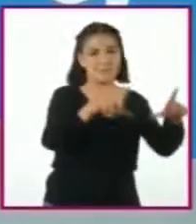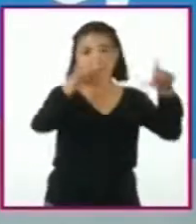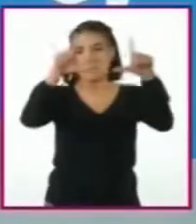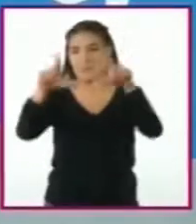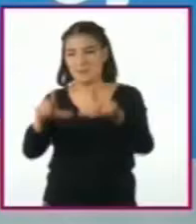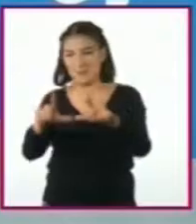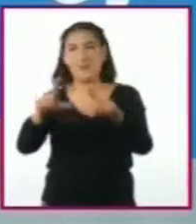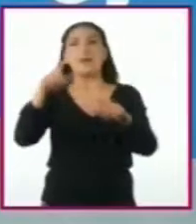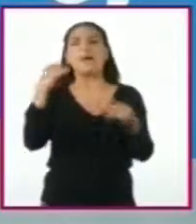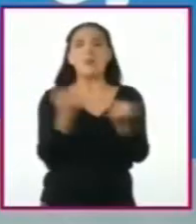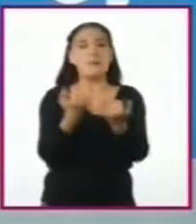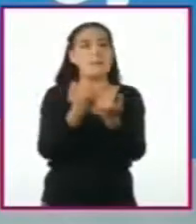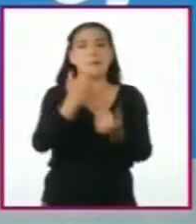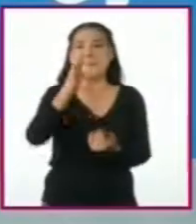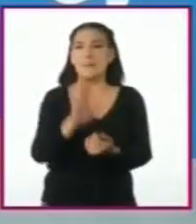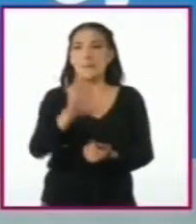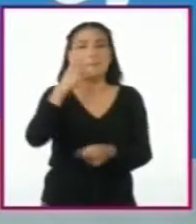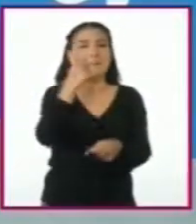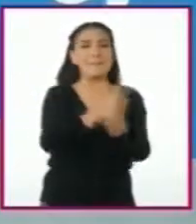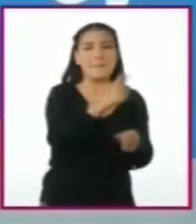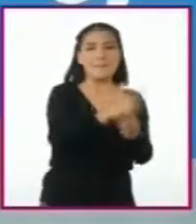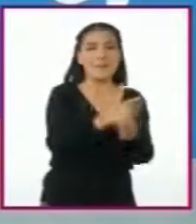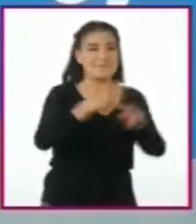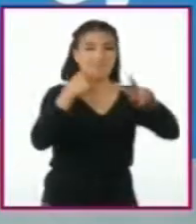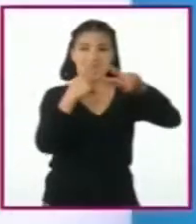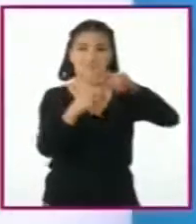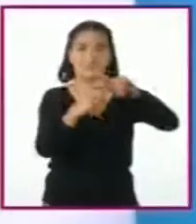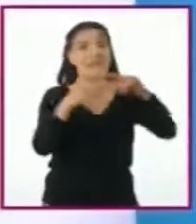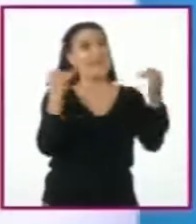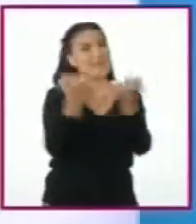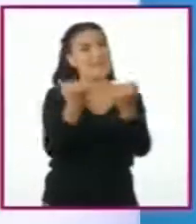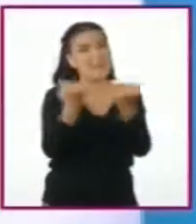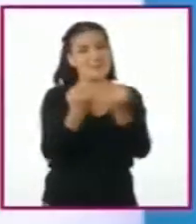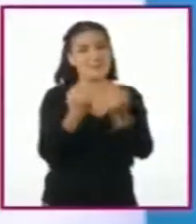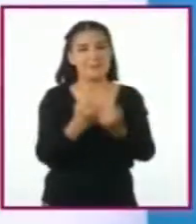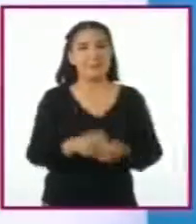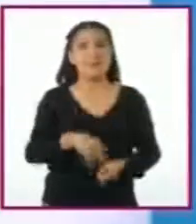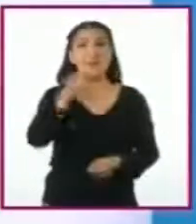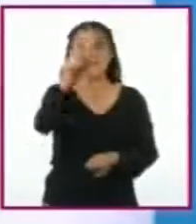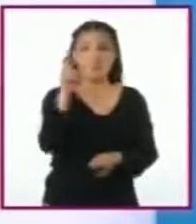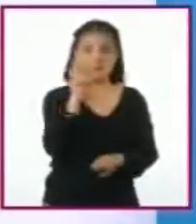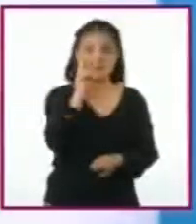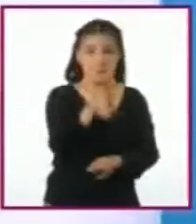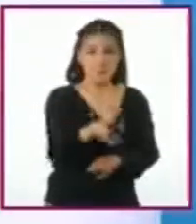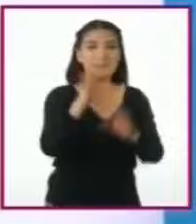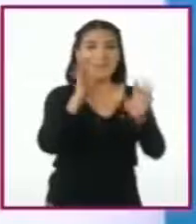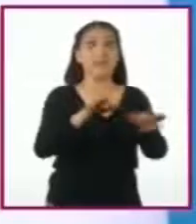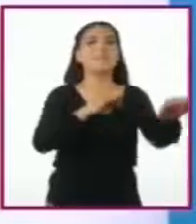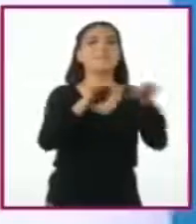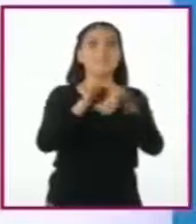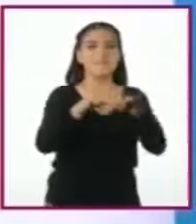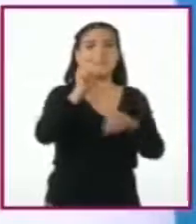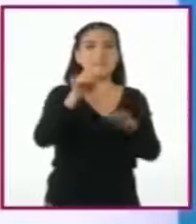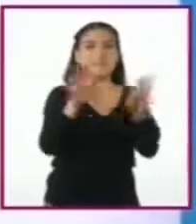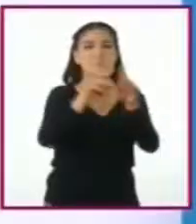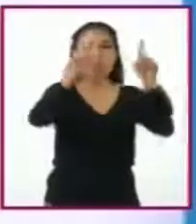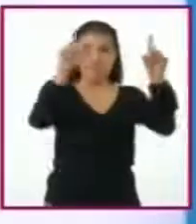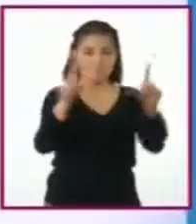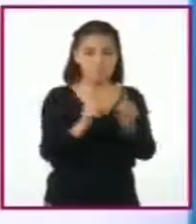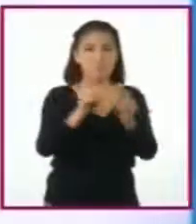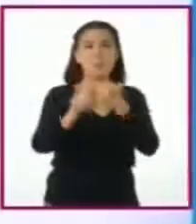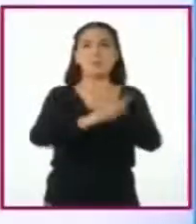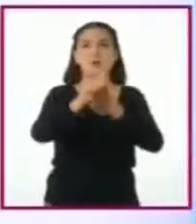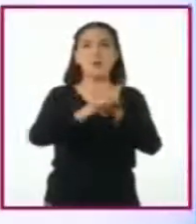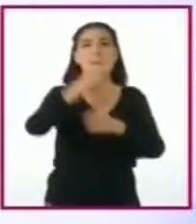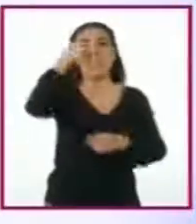primero. Además, sus ángulos son iguales. Como observaron, hoy trabajamos en la resolución de problemas de